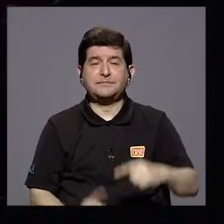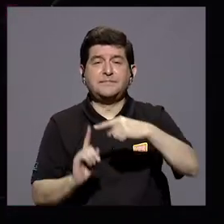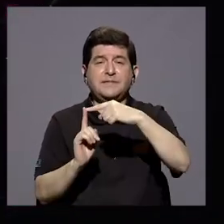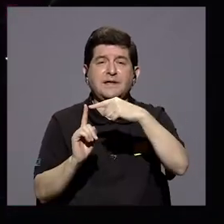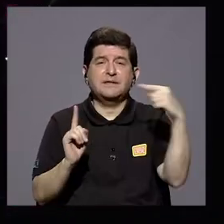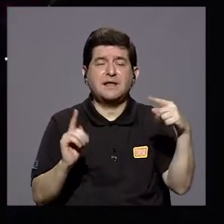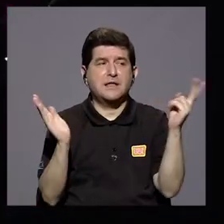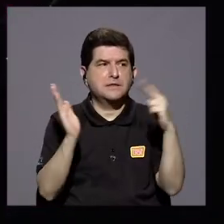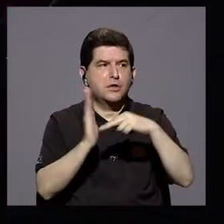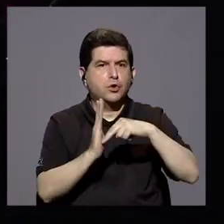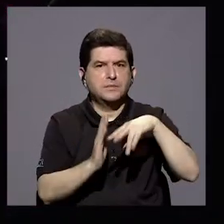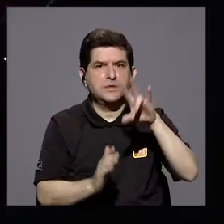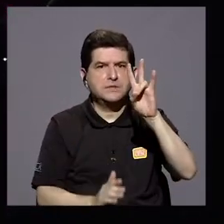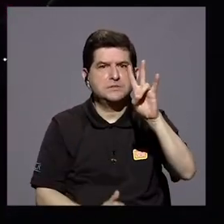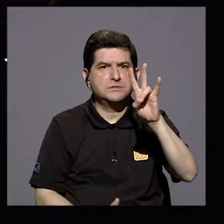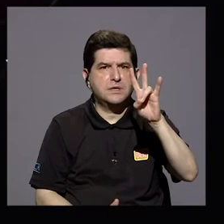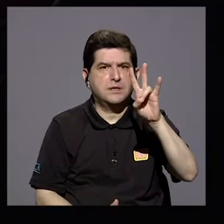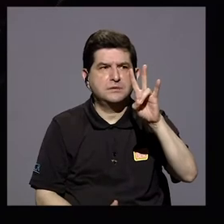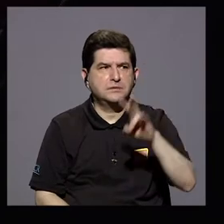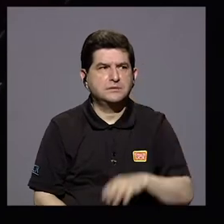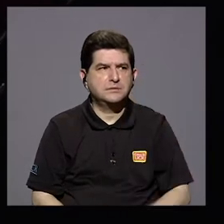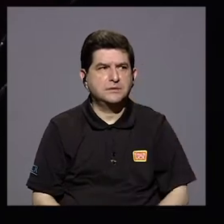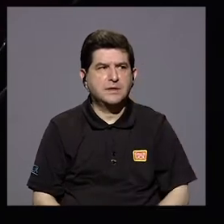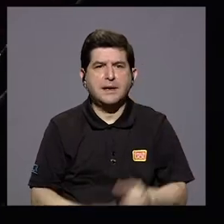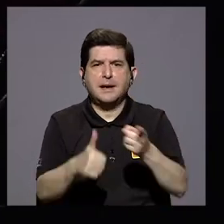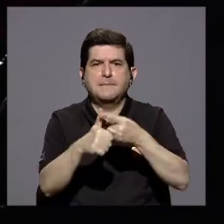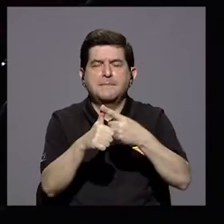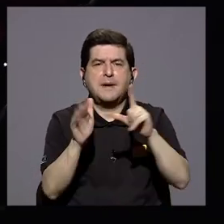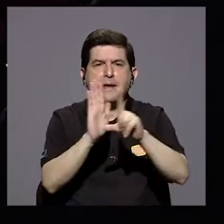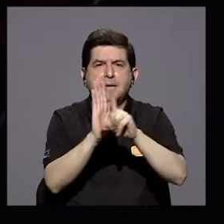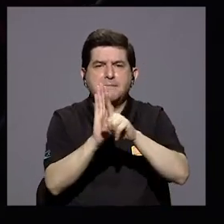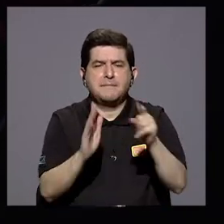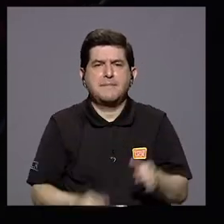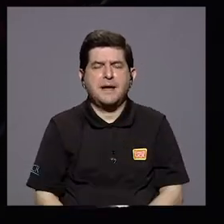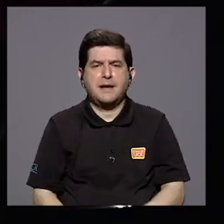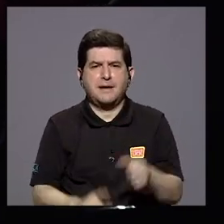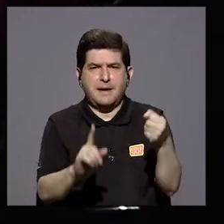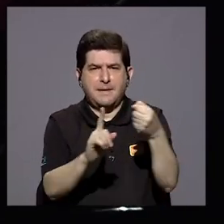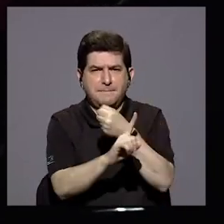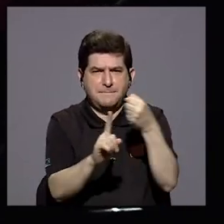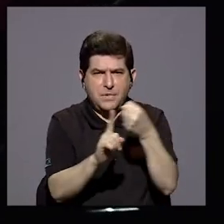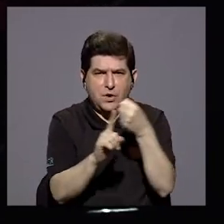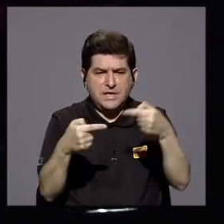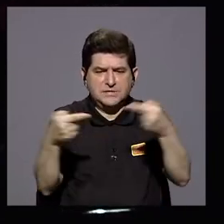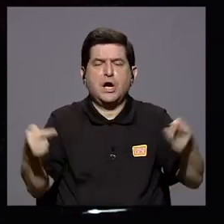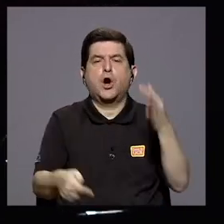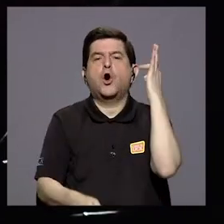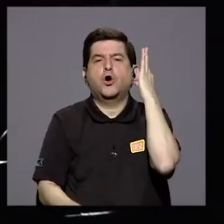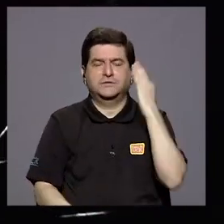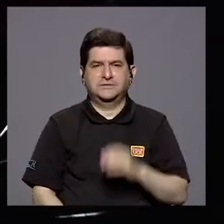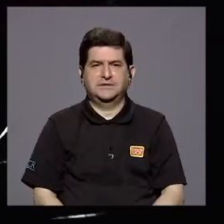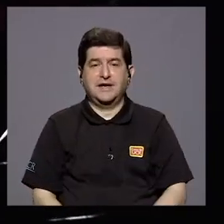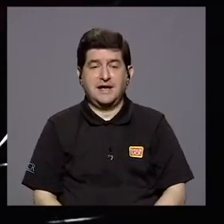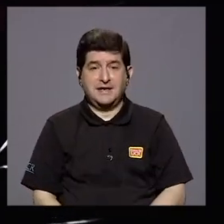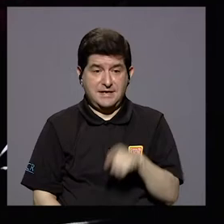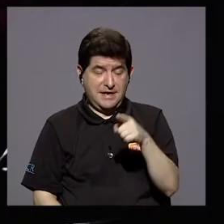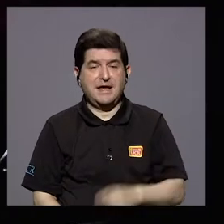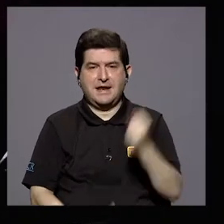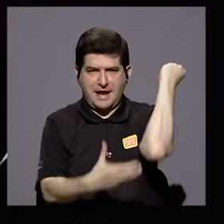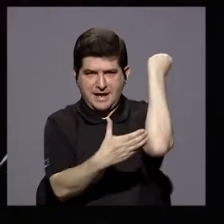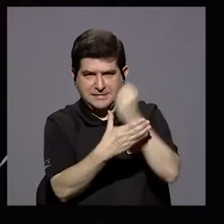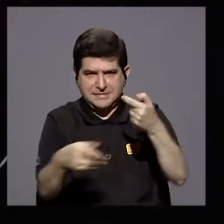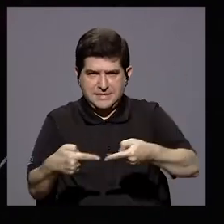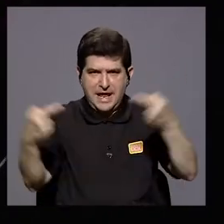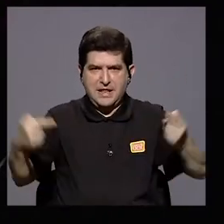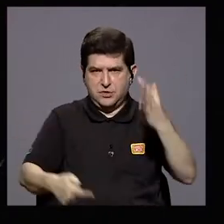Desde el 2007 fue la primera ley de violencia contra las mujeres, que es como el femicidio, ¿va?, que hablamos.